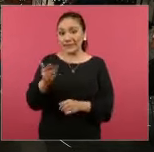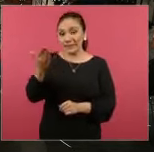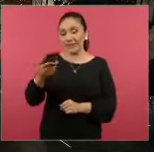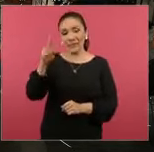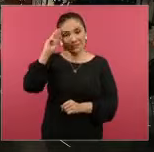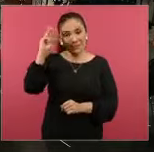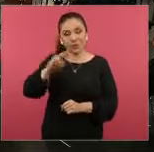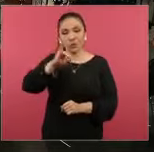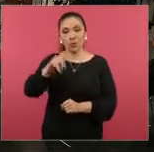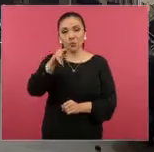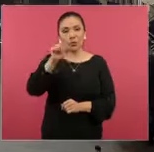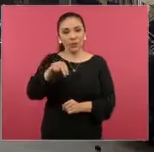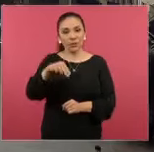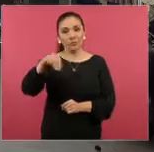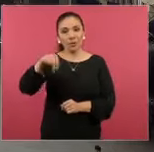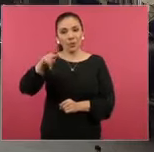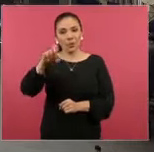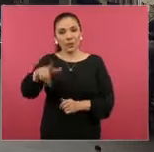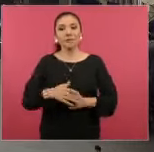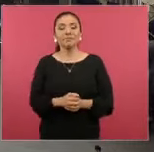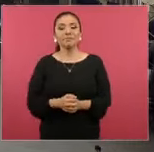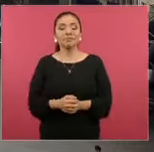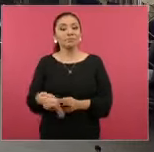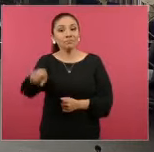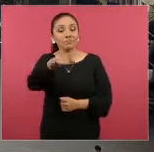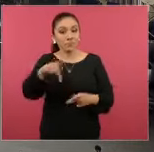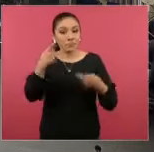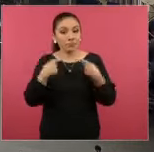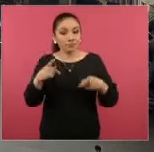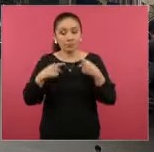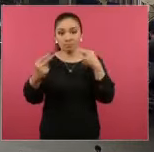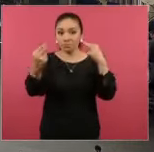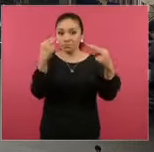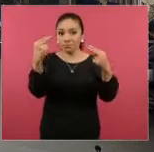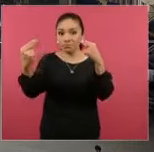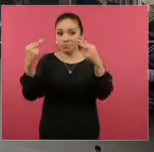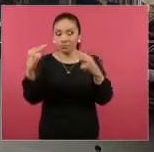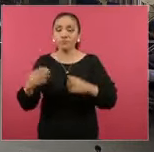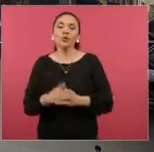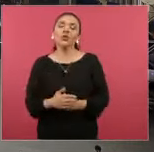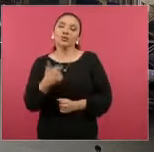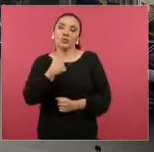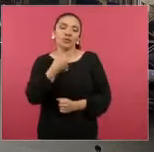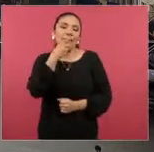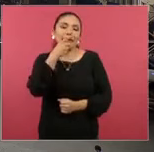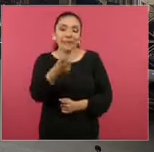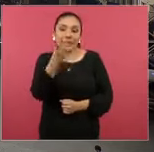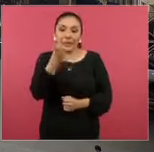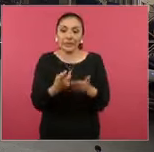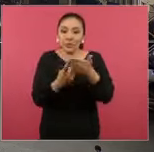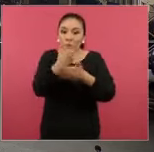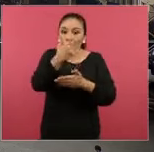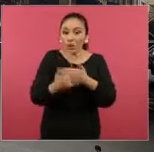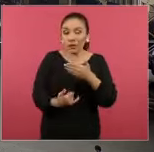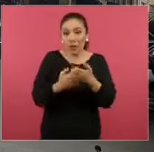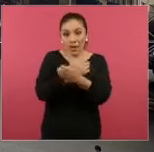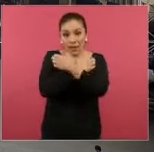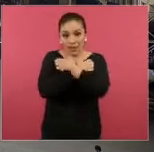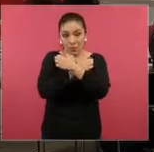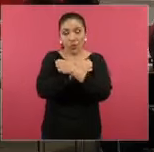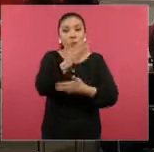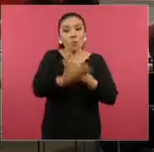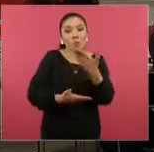Manuel. A quienes nos están viendo, nos están escuchando, les decir que el proyecto educativo, la